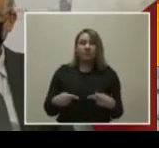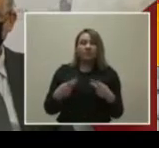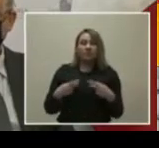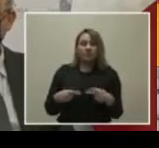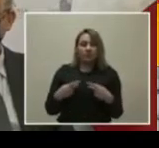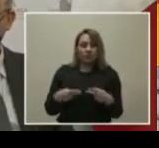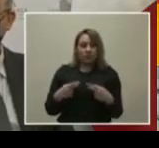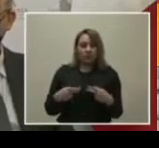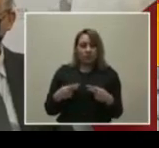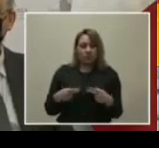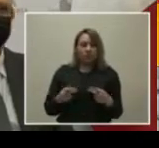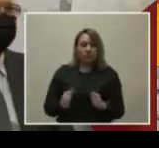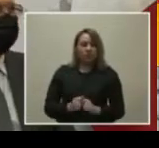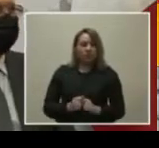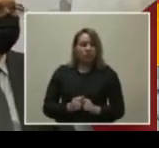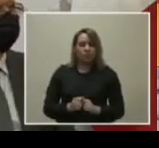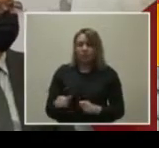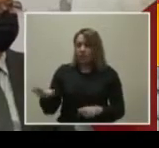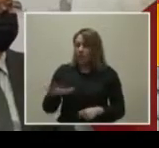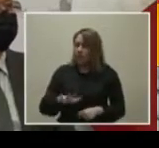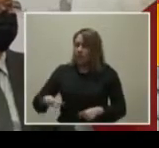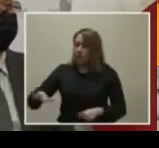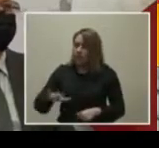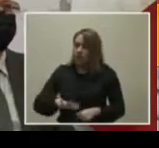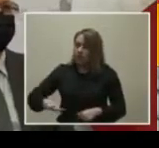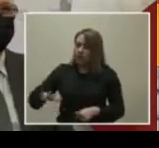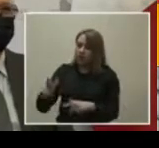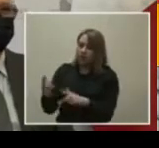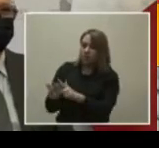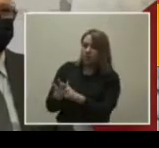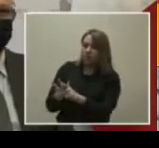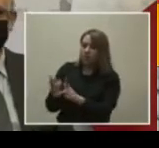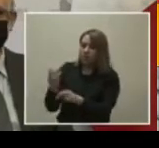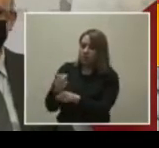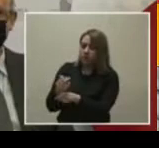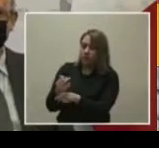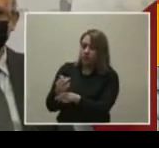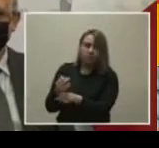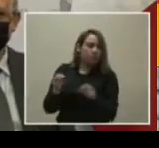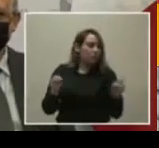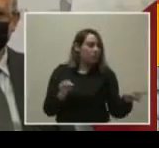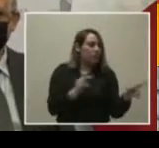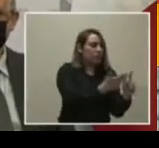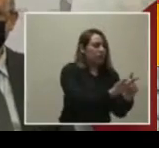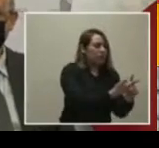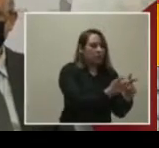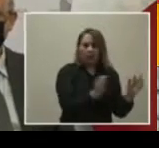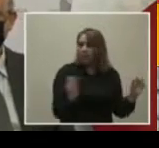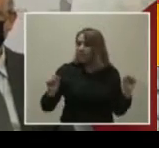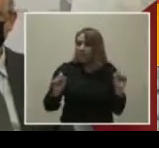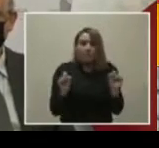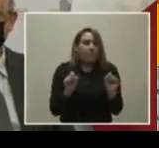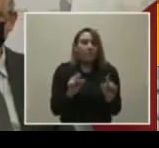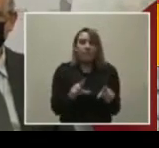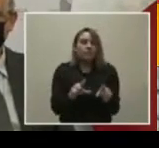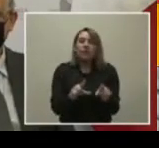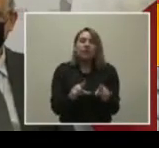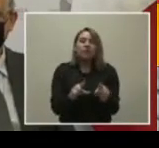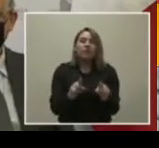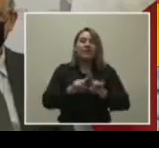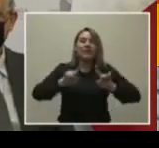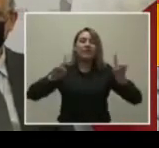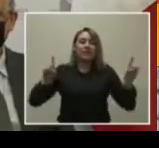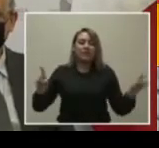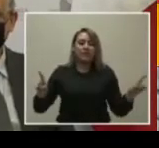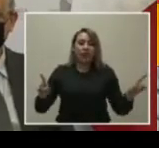sabíamos que era un objeto directo de la agresión. Técnicamente la balística no corresponde uno con respecto del otro, por eso es que